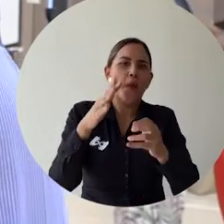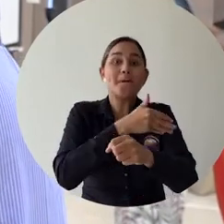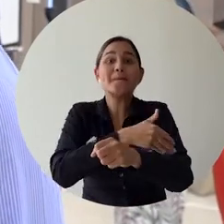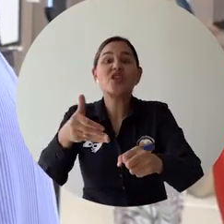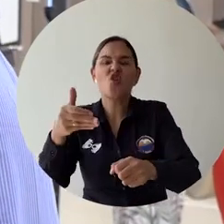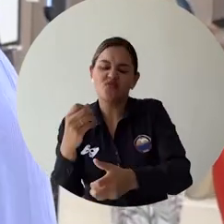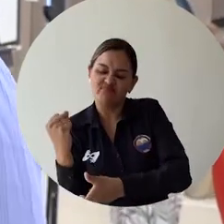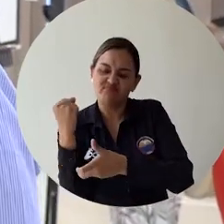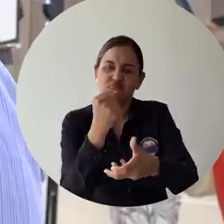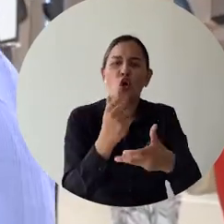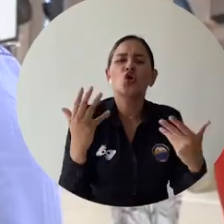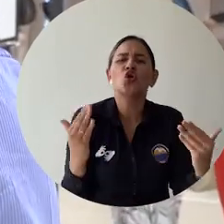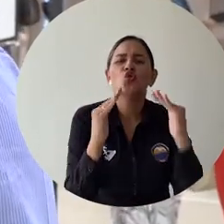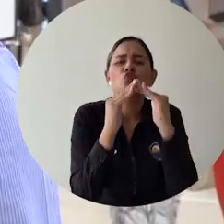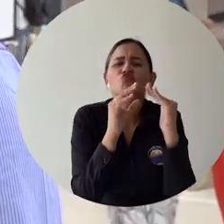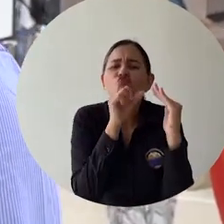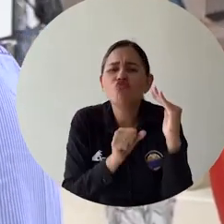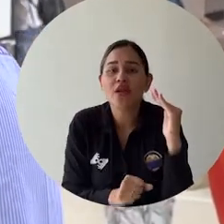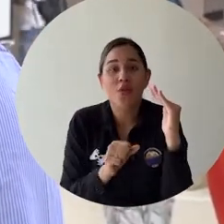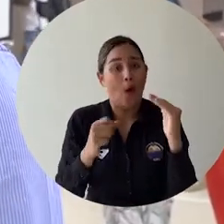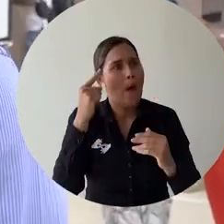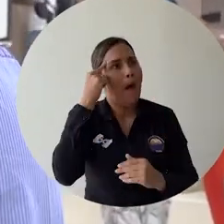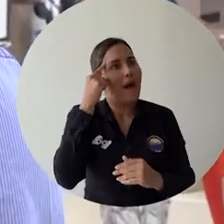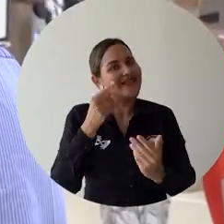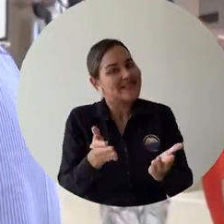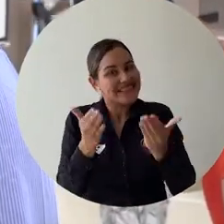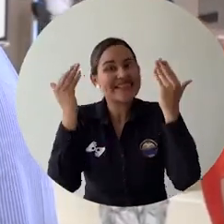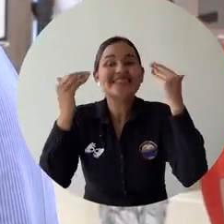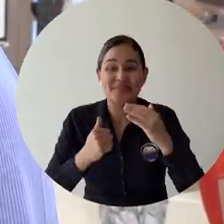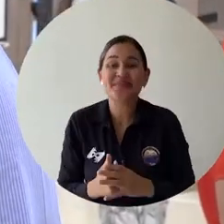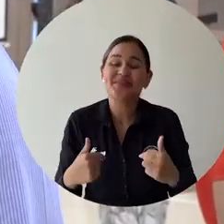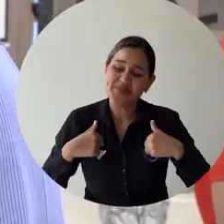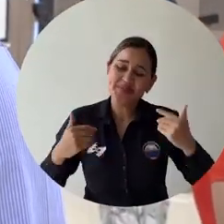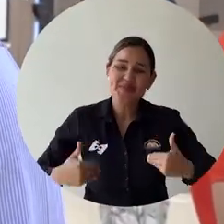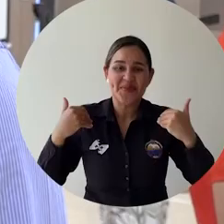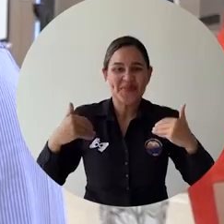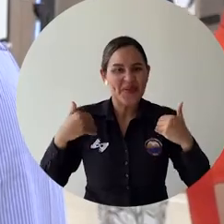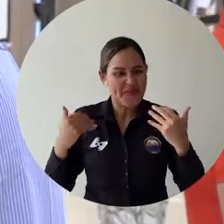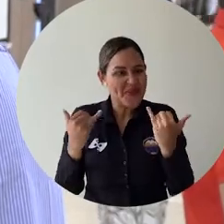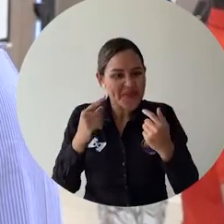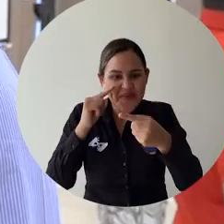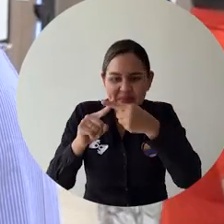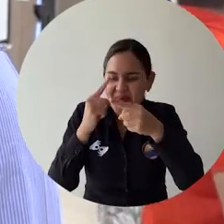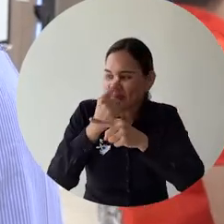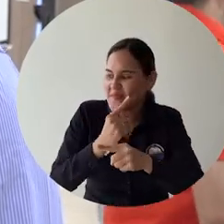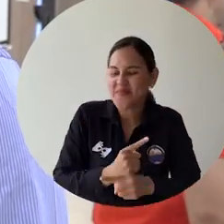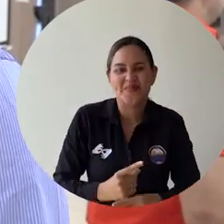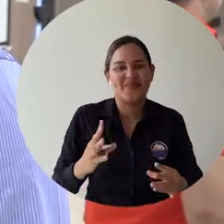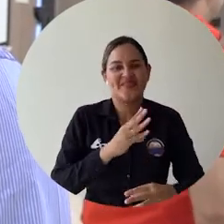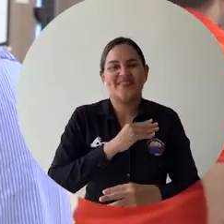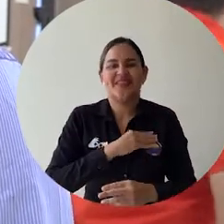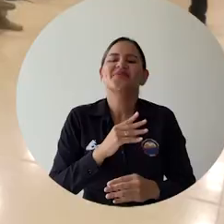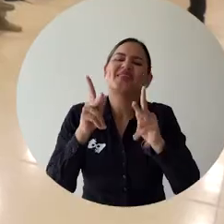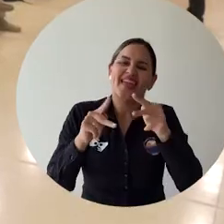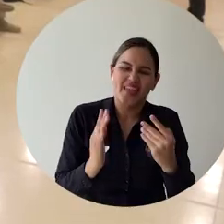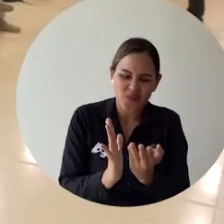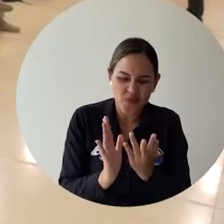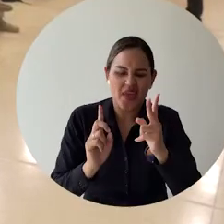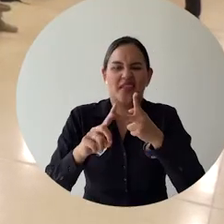de pesos que le donamos a la CIRO, resultado del aporte de todos nuestra comunidad. Entonces creo que estoy muy contento por las labores